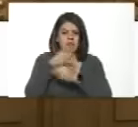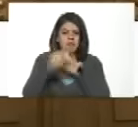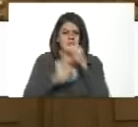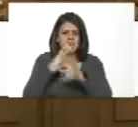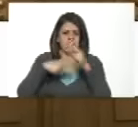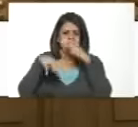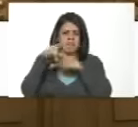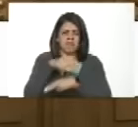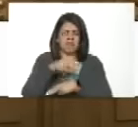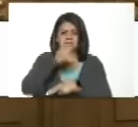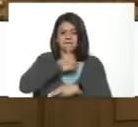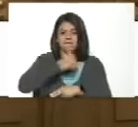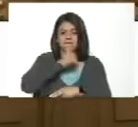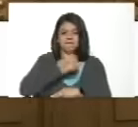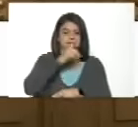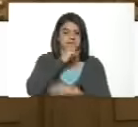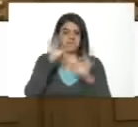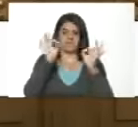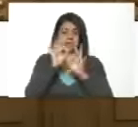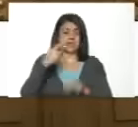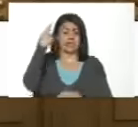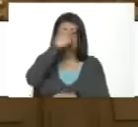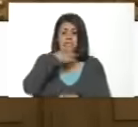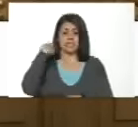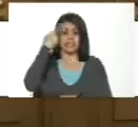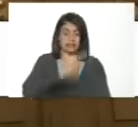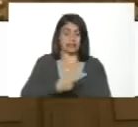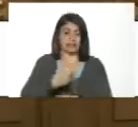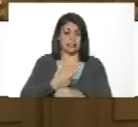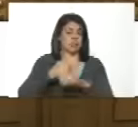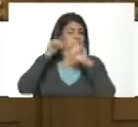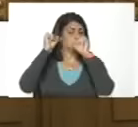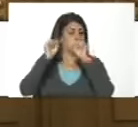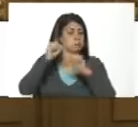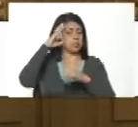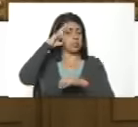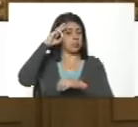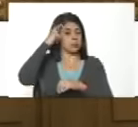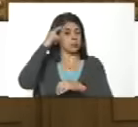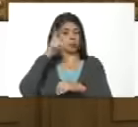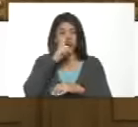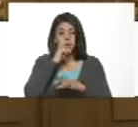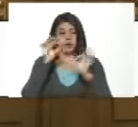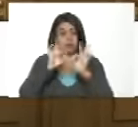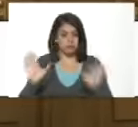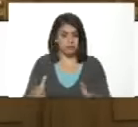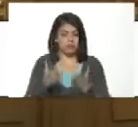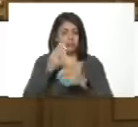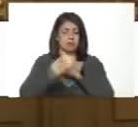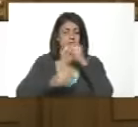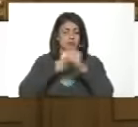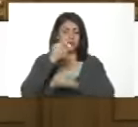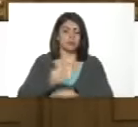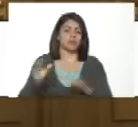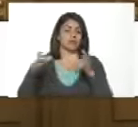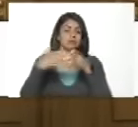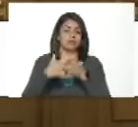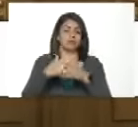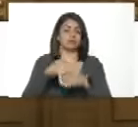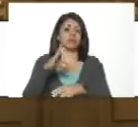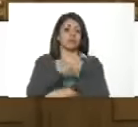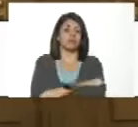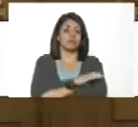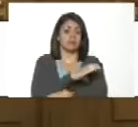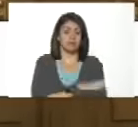altos niveles de intolerancia, racismo e irracionalidad impulsadas y promovidas por sectores de la